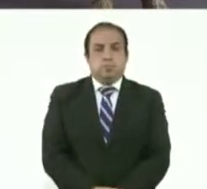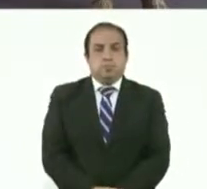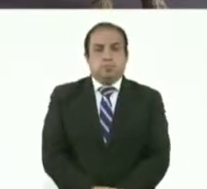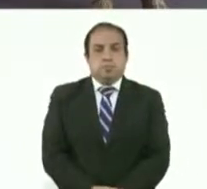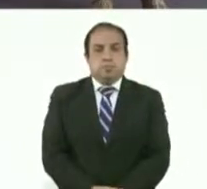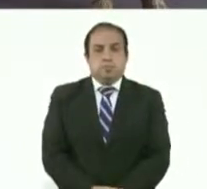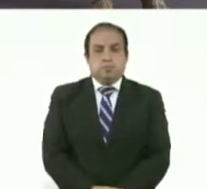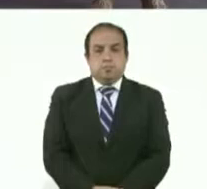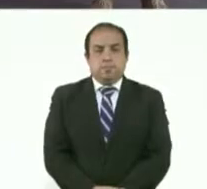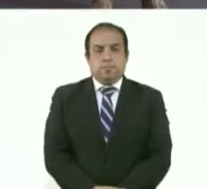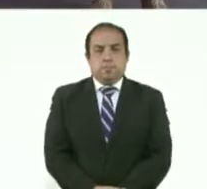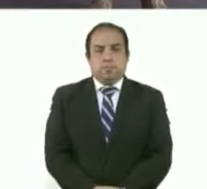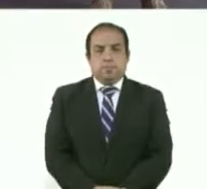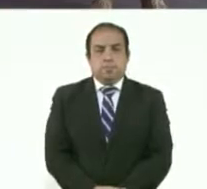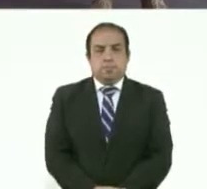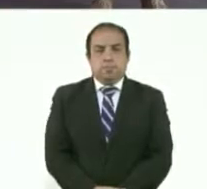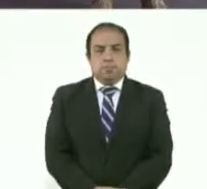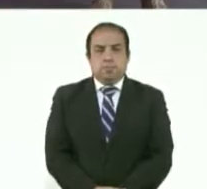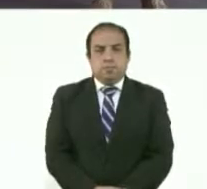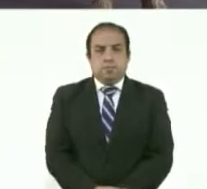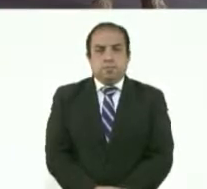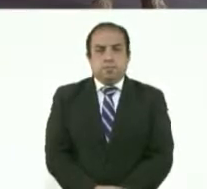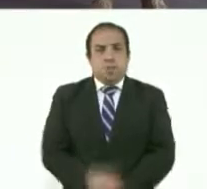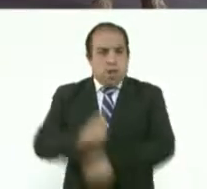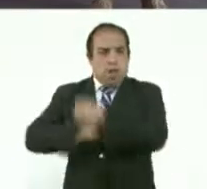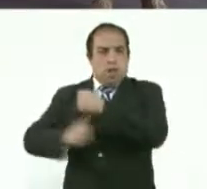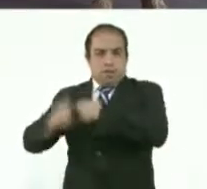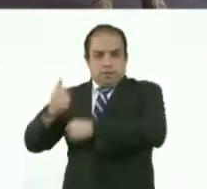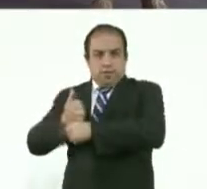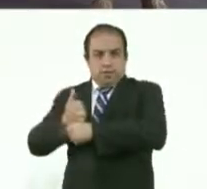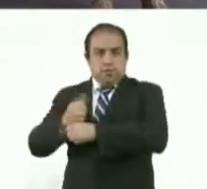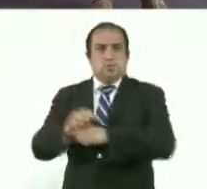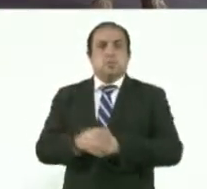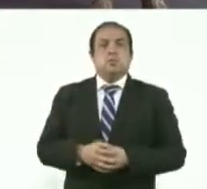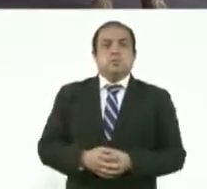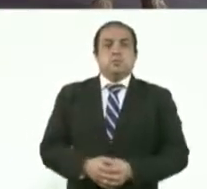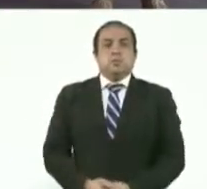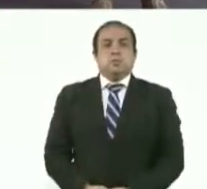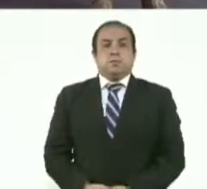no, para los años anteriores